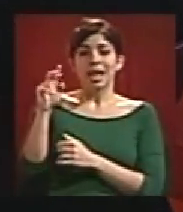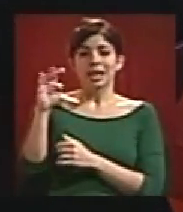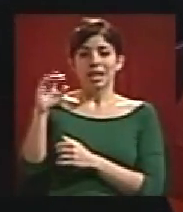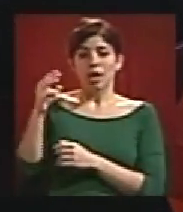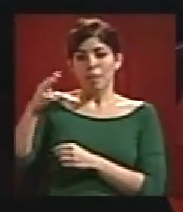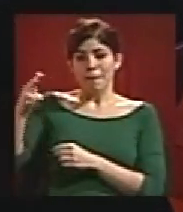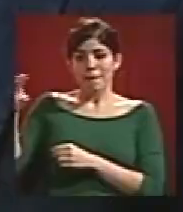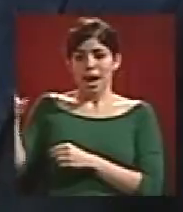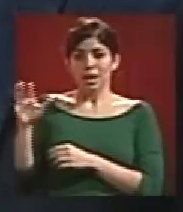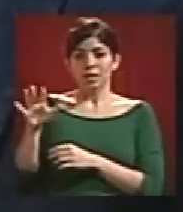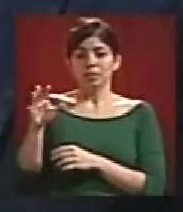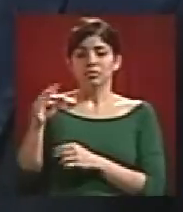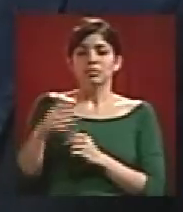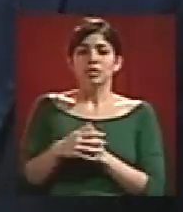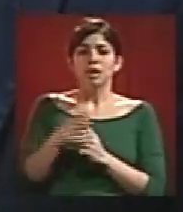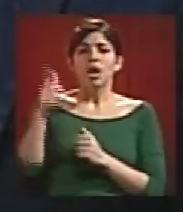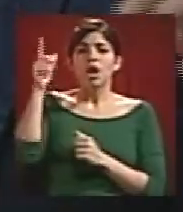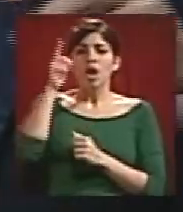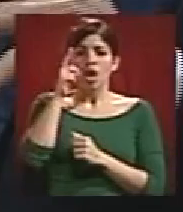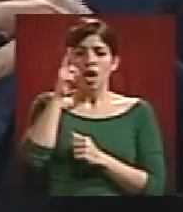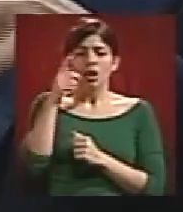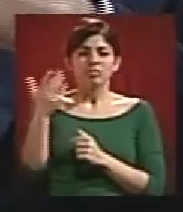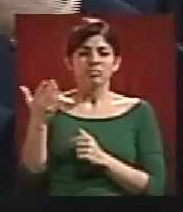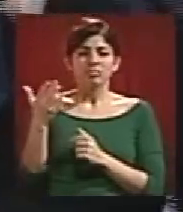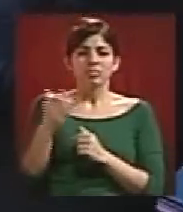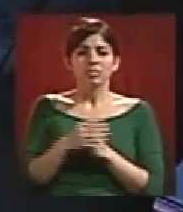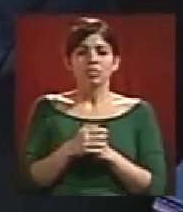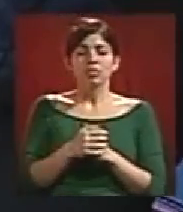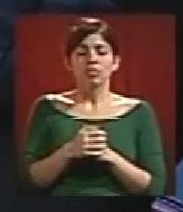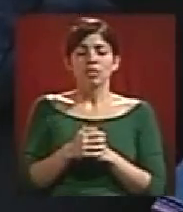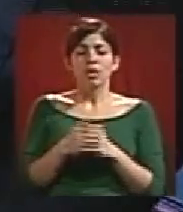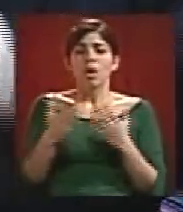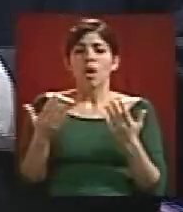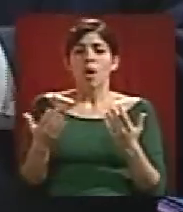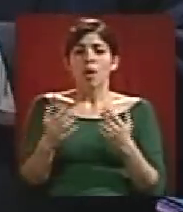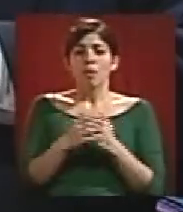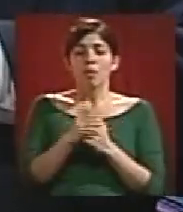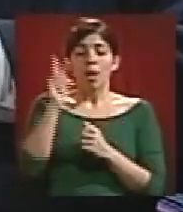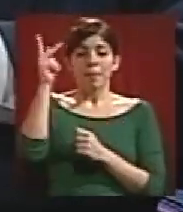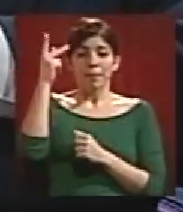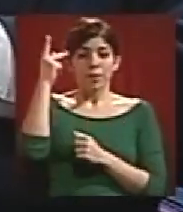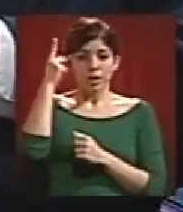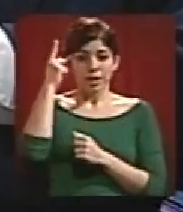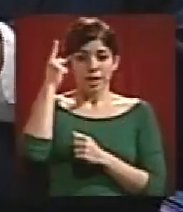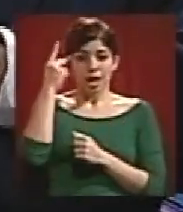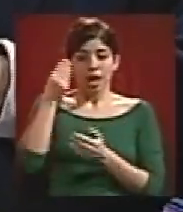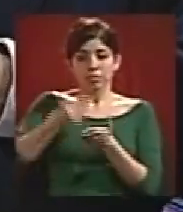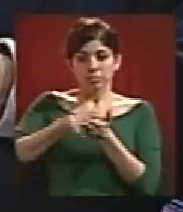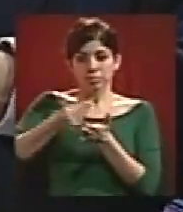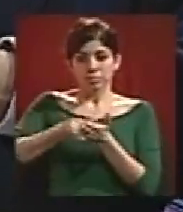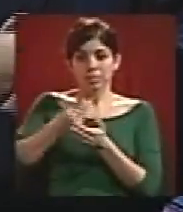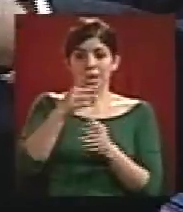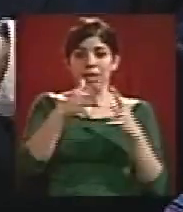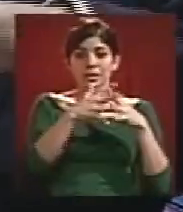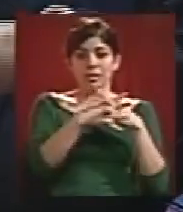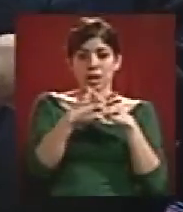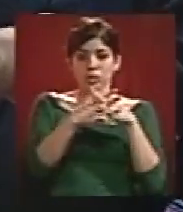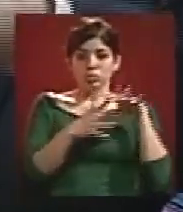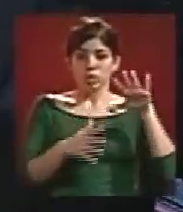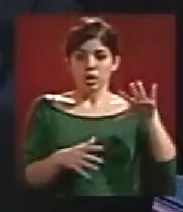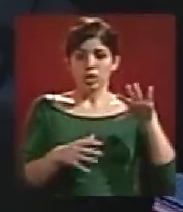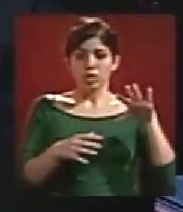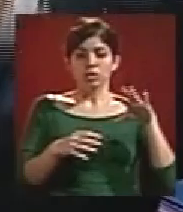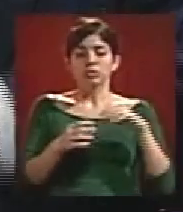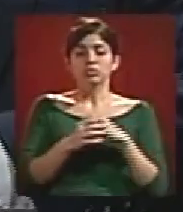Bueno, una de las obvias es cómo la política monetaria en Estados Unidos, que además de